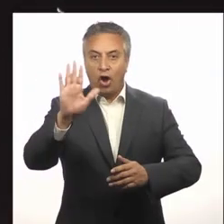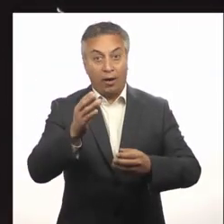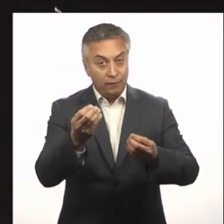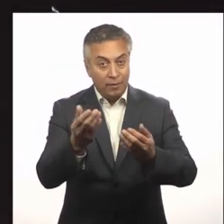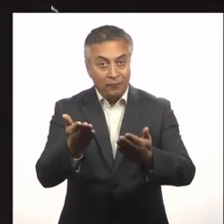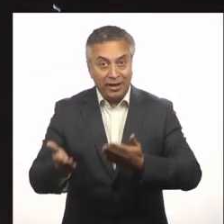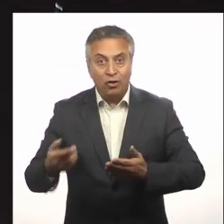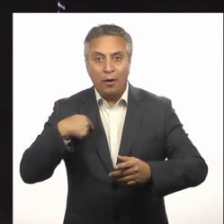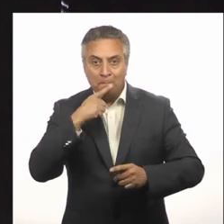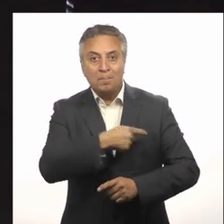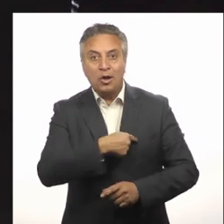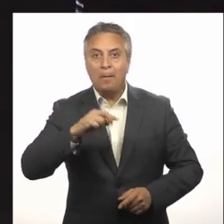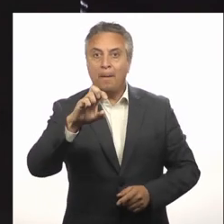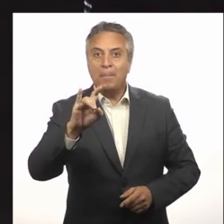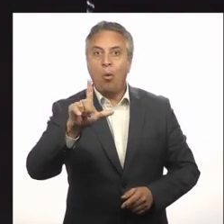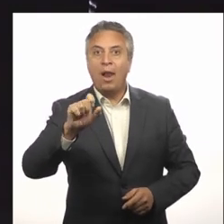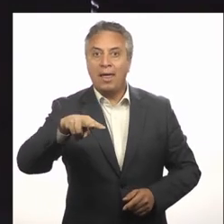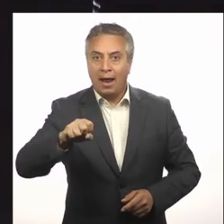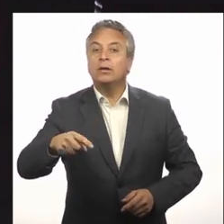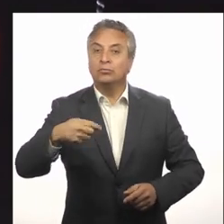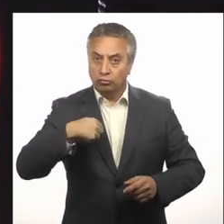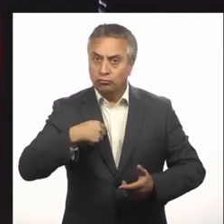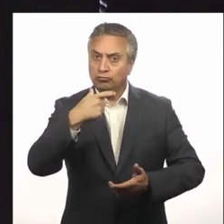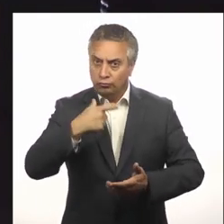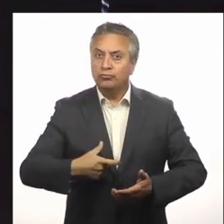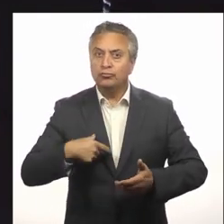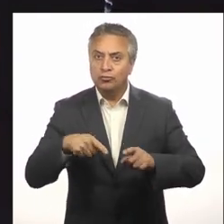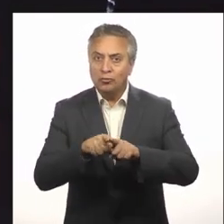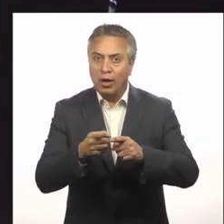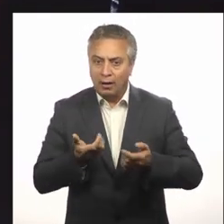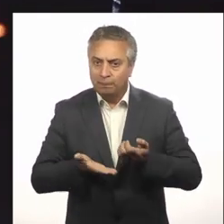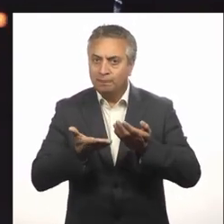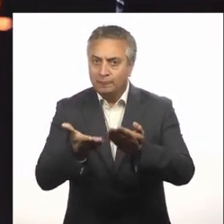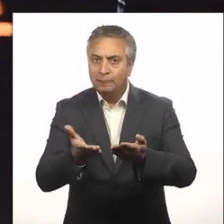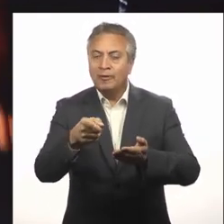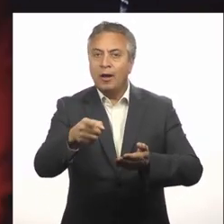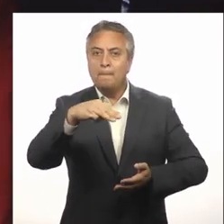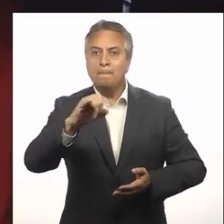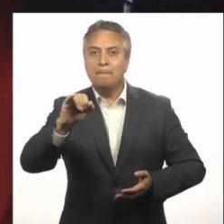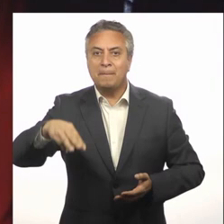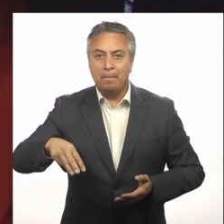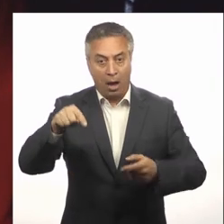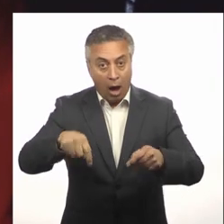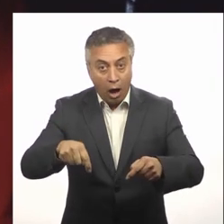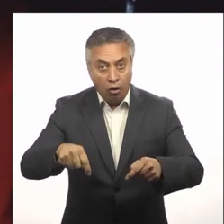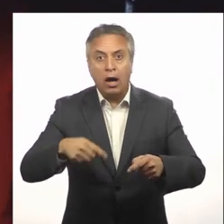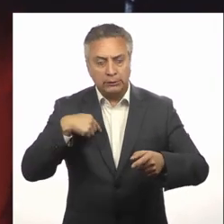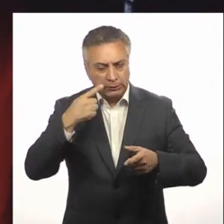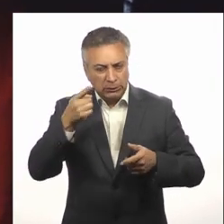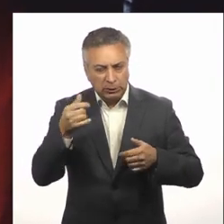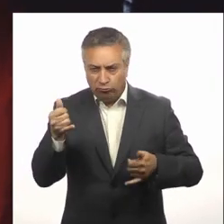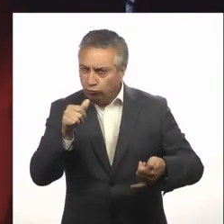Bienvenidos, mi nombre es Paulina Alarcón, soy facilitadora del Museo Interactivo Mirador. En esta oportunidad vamos a experimentar con